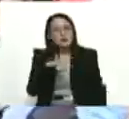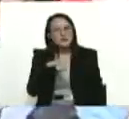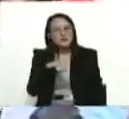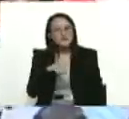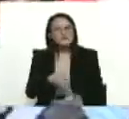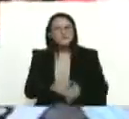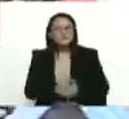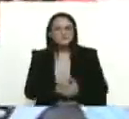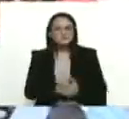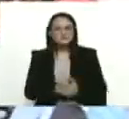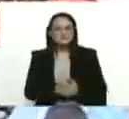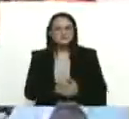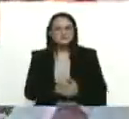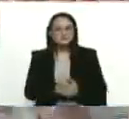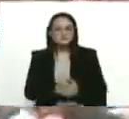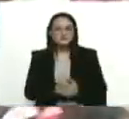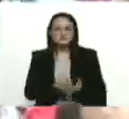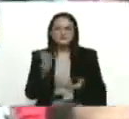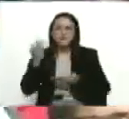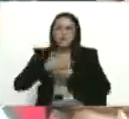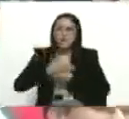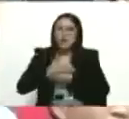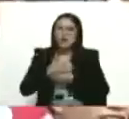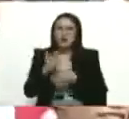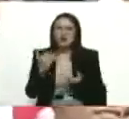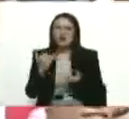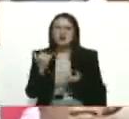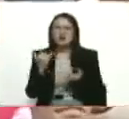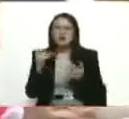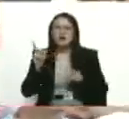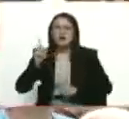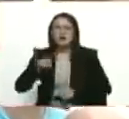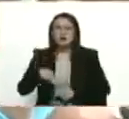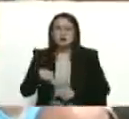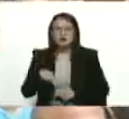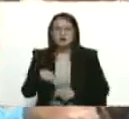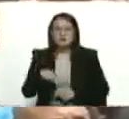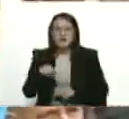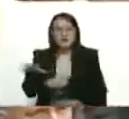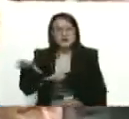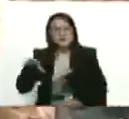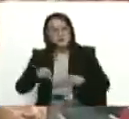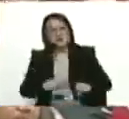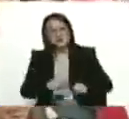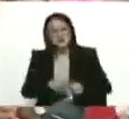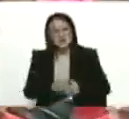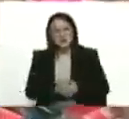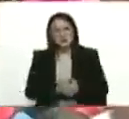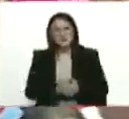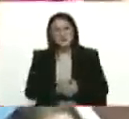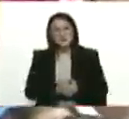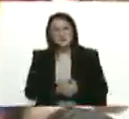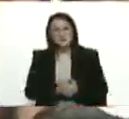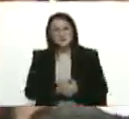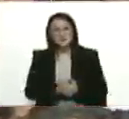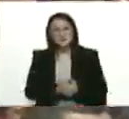¿ves? Después de pedir sanciones, bloqueos, inclusive invasiones contra su propio